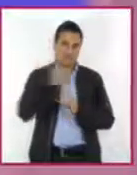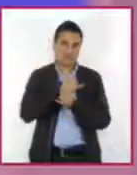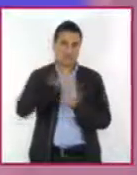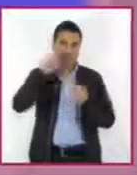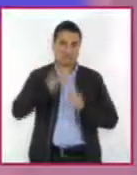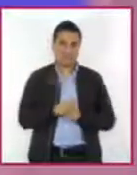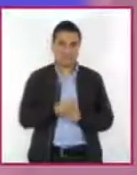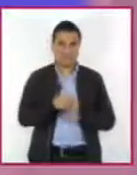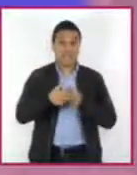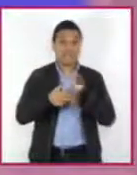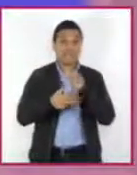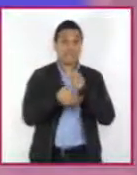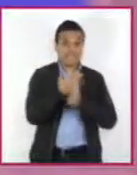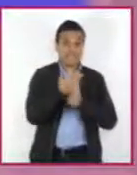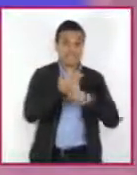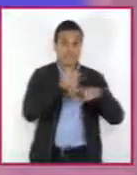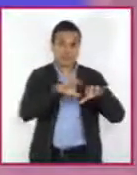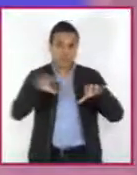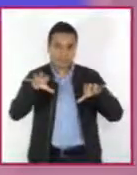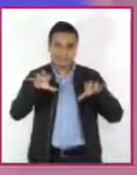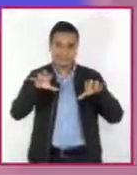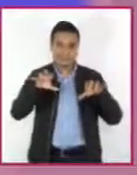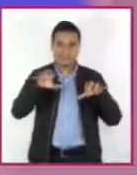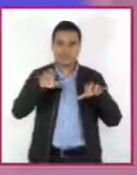13 colonias de Norteamérica en